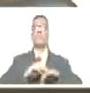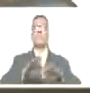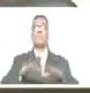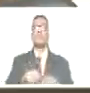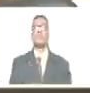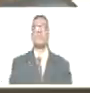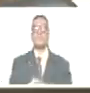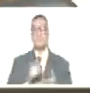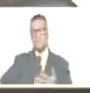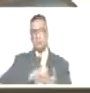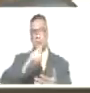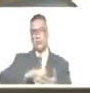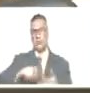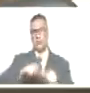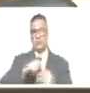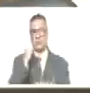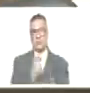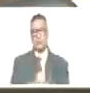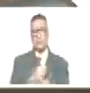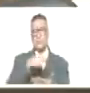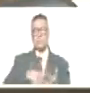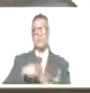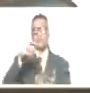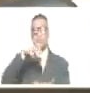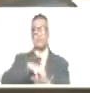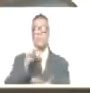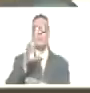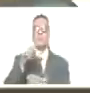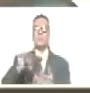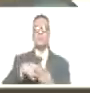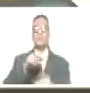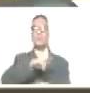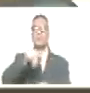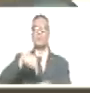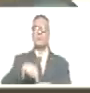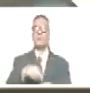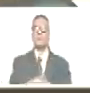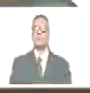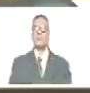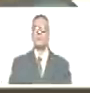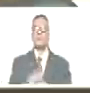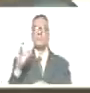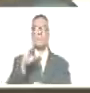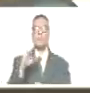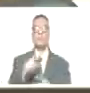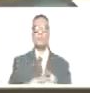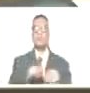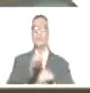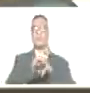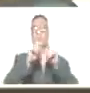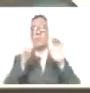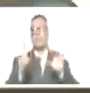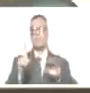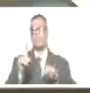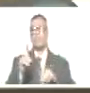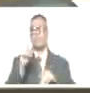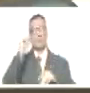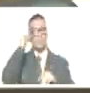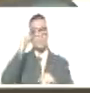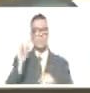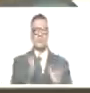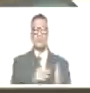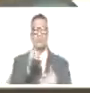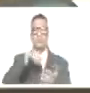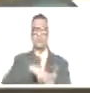y sellado en el Palacio Federal Legislativo, sede de la Asamblea Nacional, en Caracas, a los 21 días del mes de marzo de 2023,